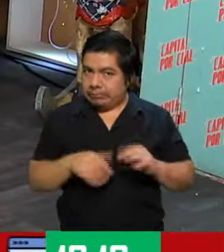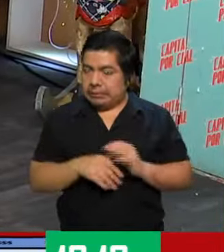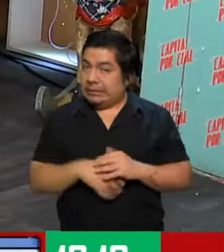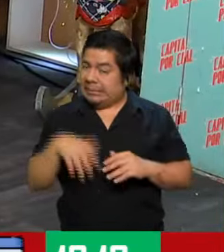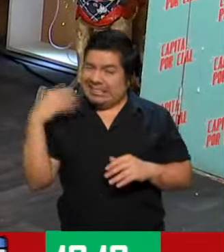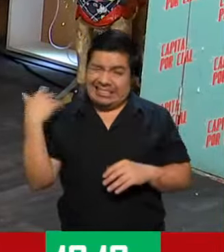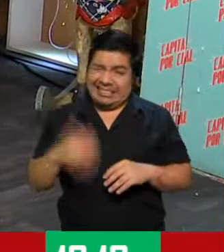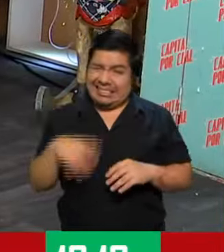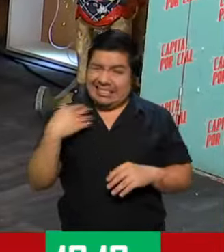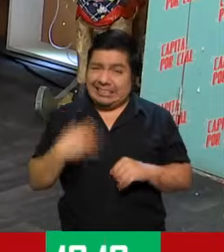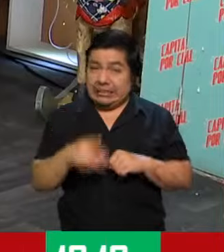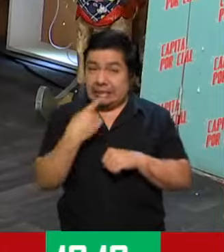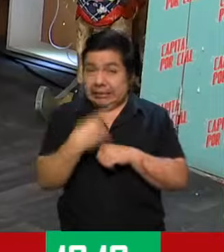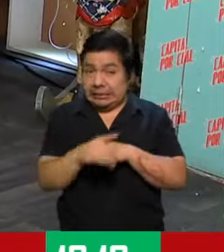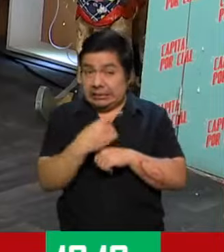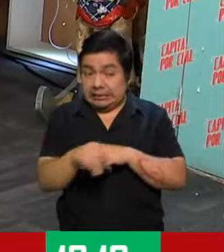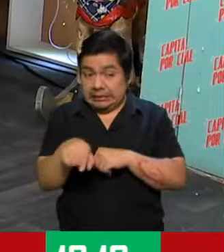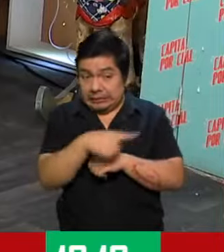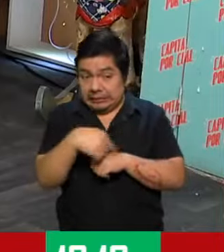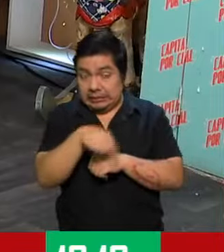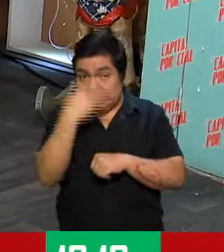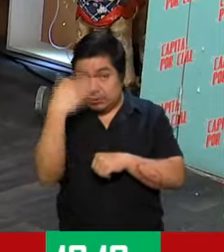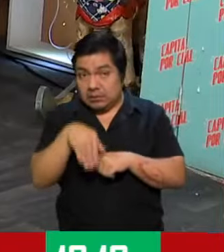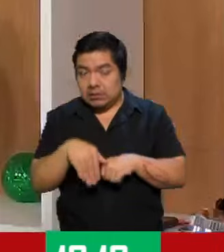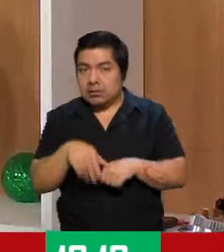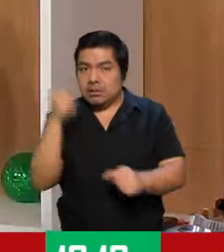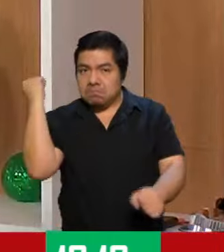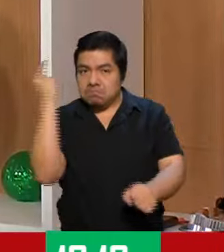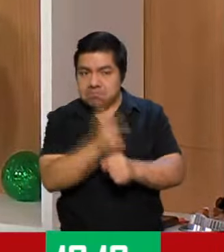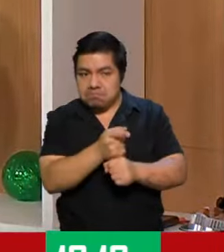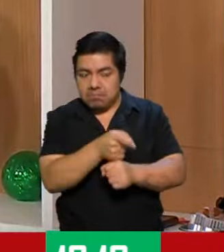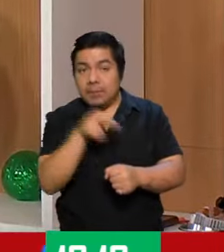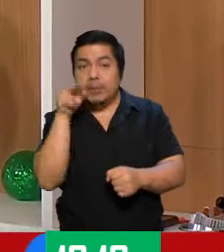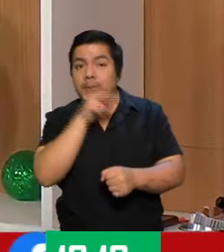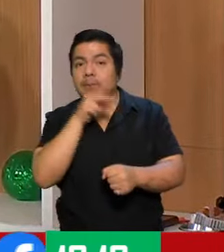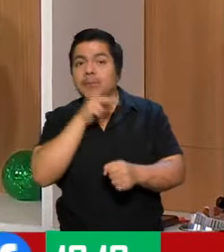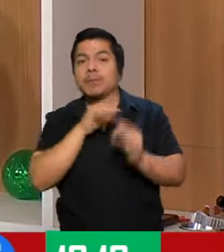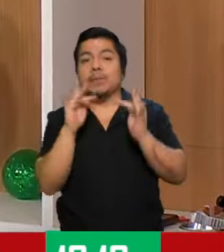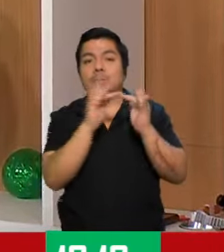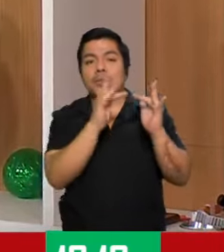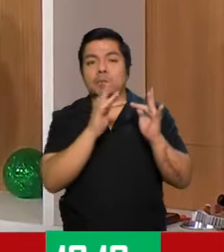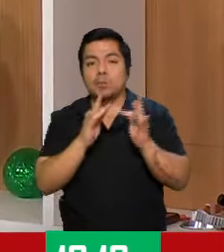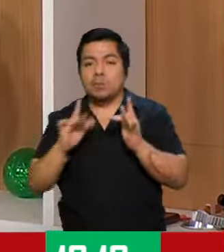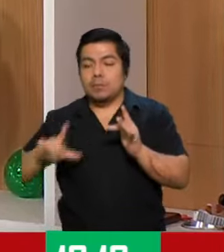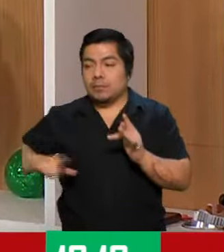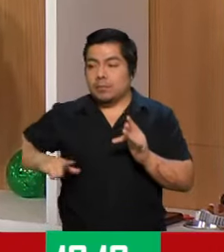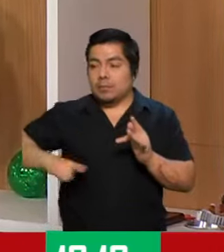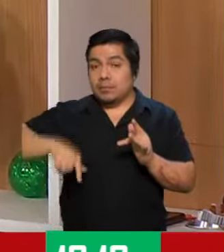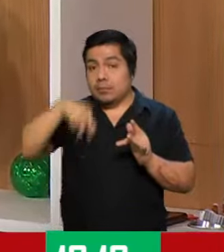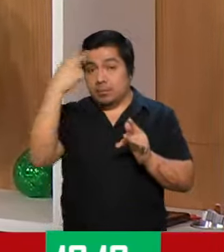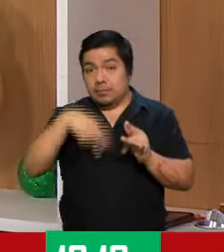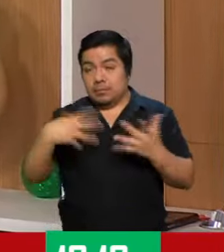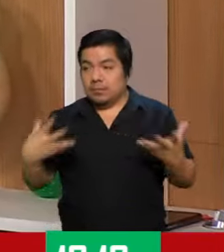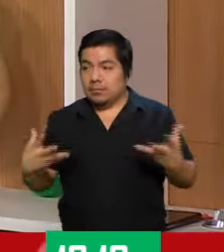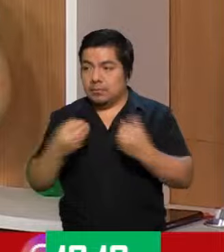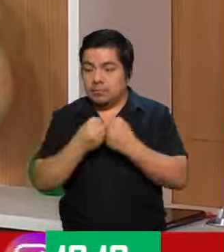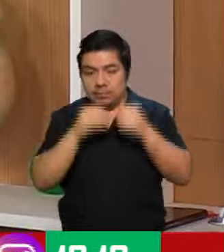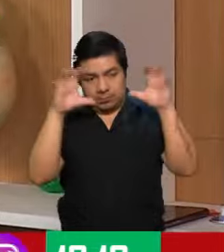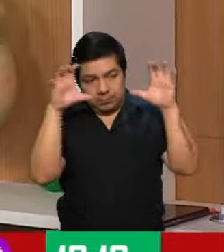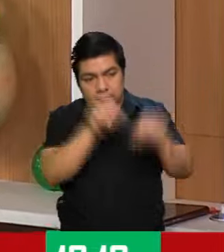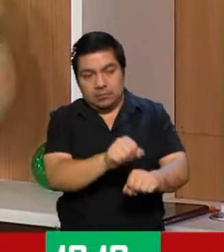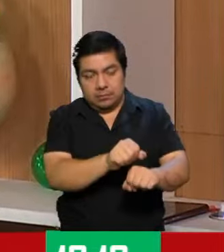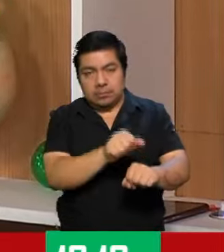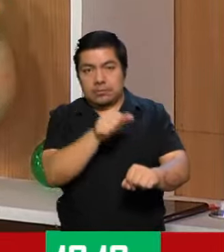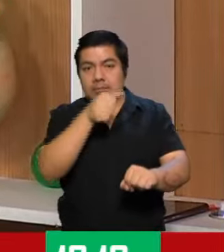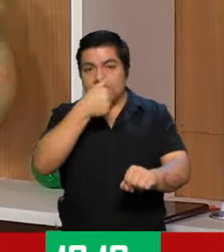daño enorme para quienes son víctimas del mismo, actuamos en coordinación con el gobierno de México y logramos detenciones. Pero